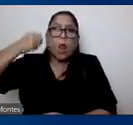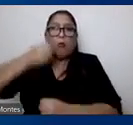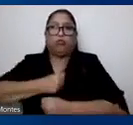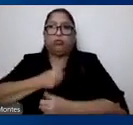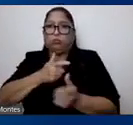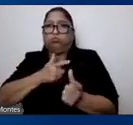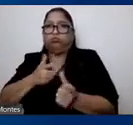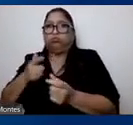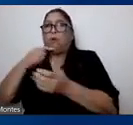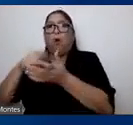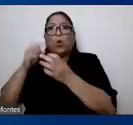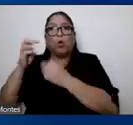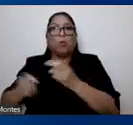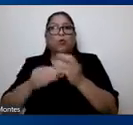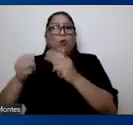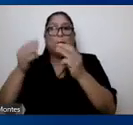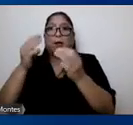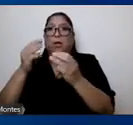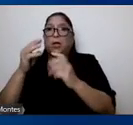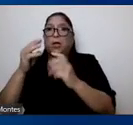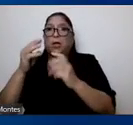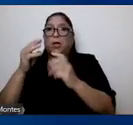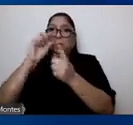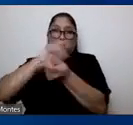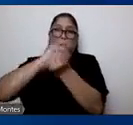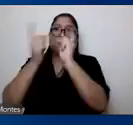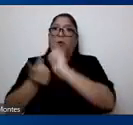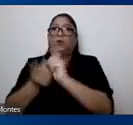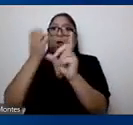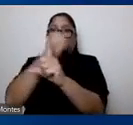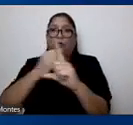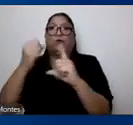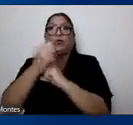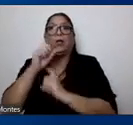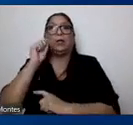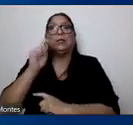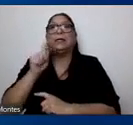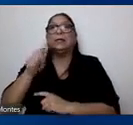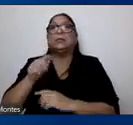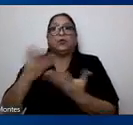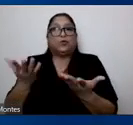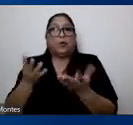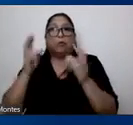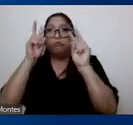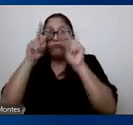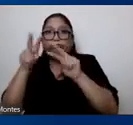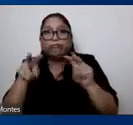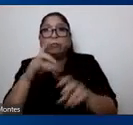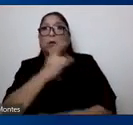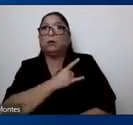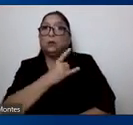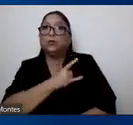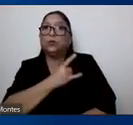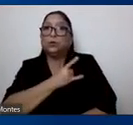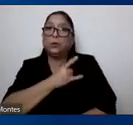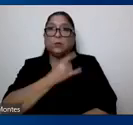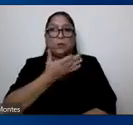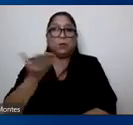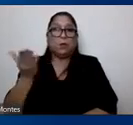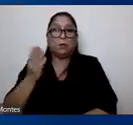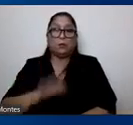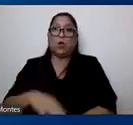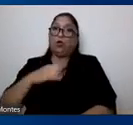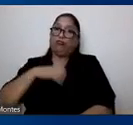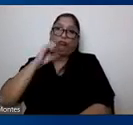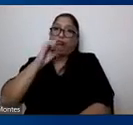vía casi exclusiva de los cambios sociales. Entonces ese era el escenario de las universidades, no digo